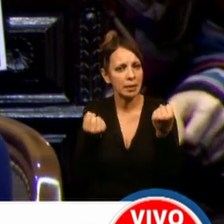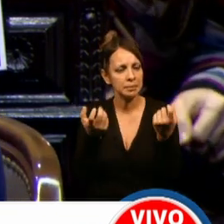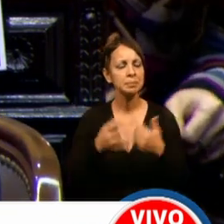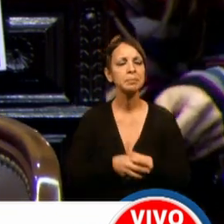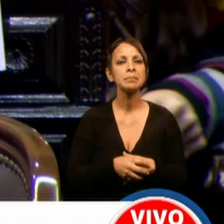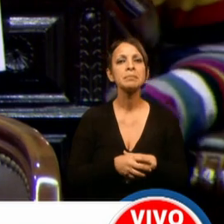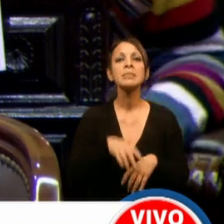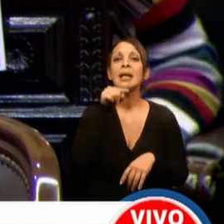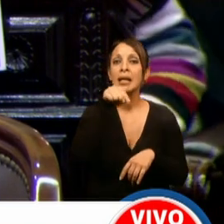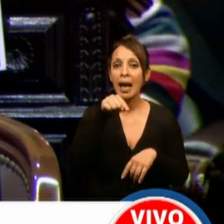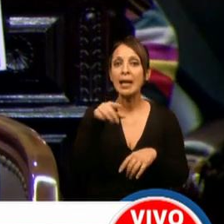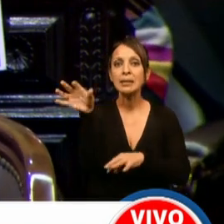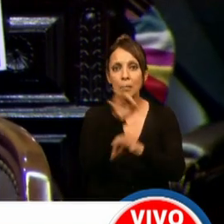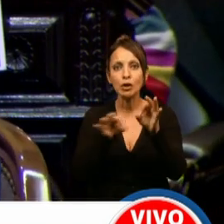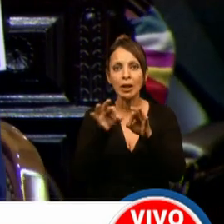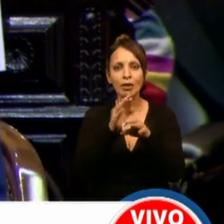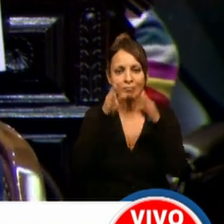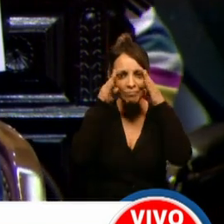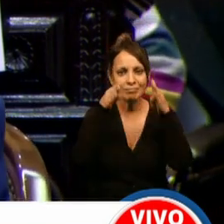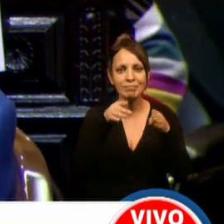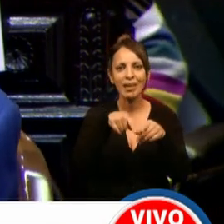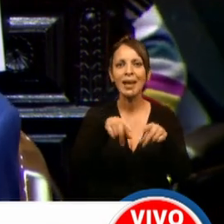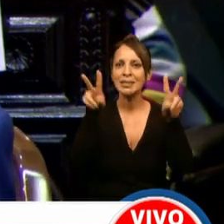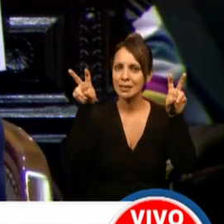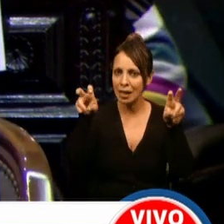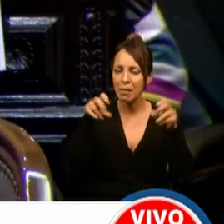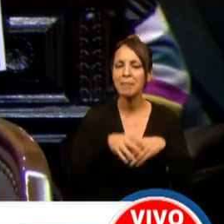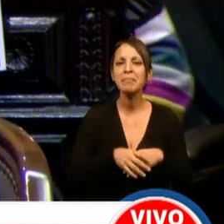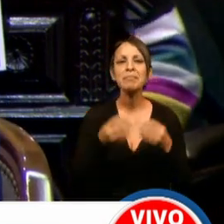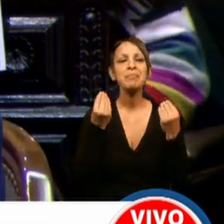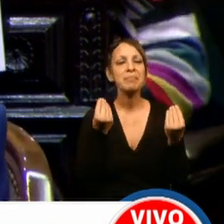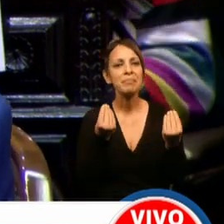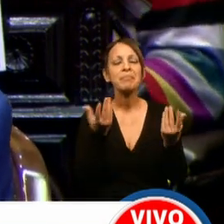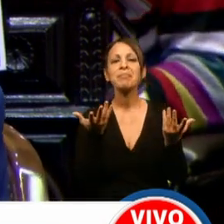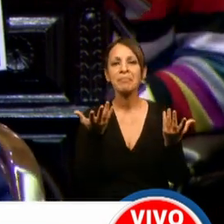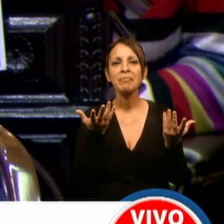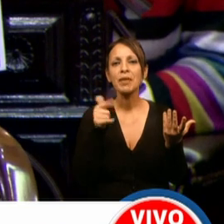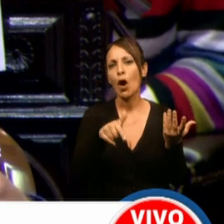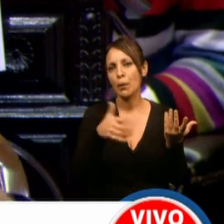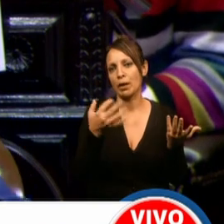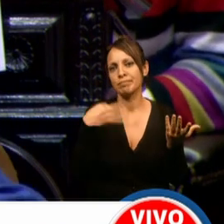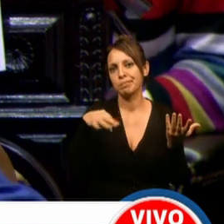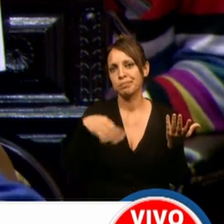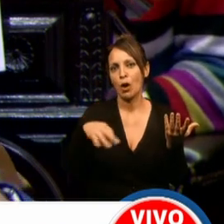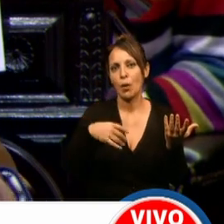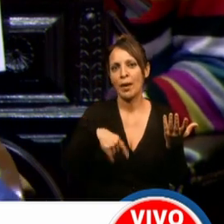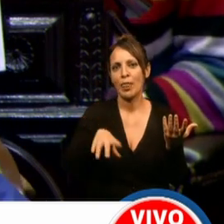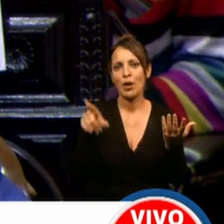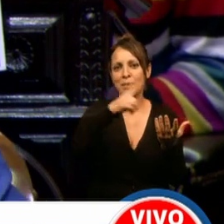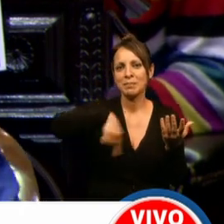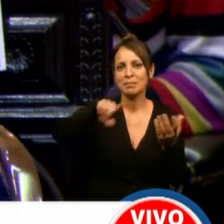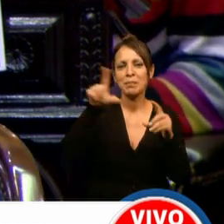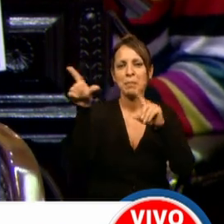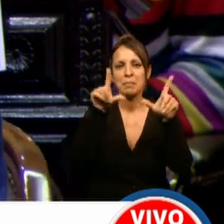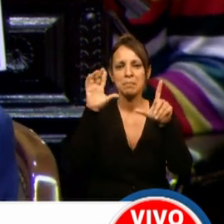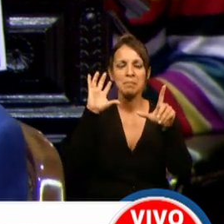trabaja sobre este aspecto porque porque obviamente esto va a ser obligatorio para los medios públicos pero